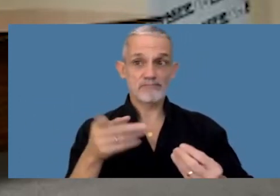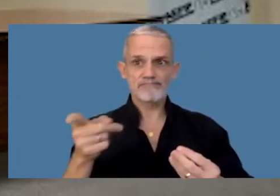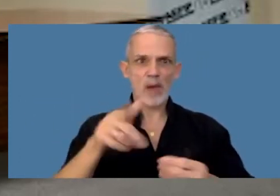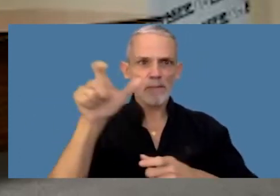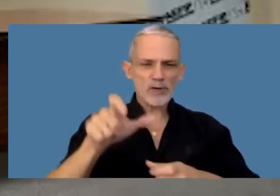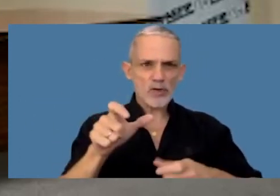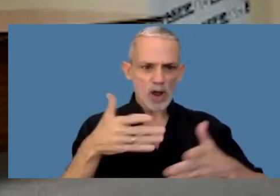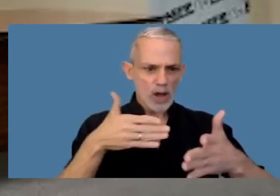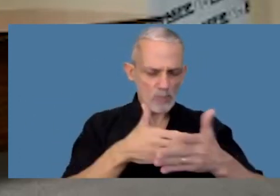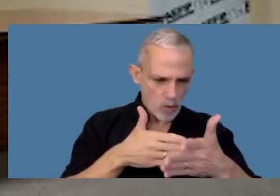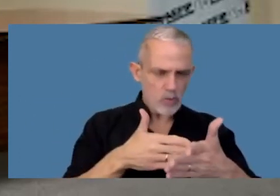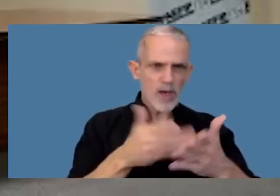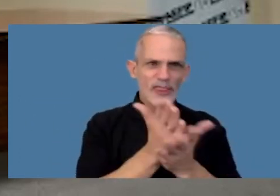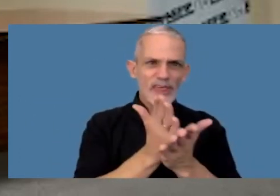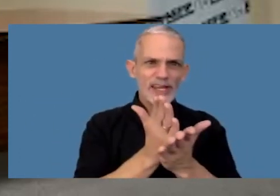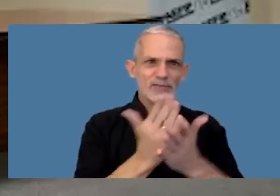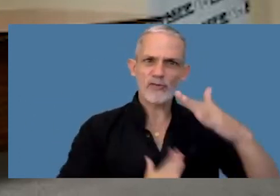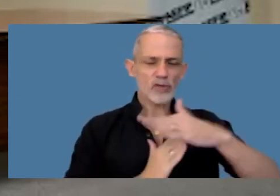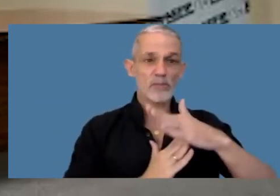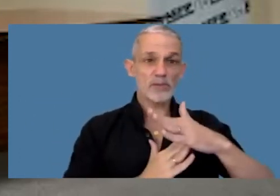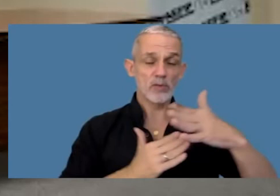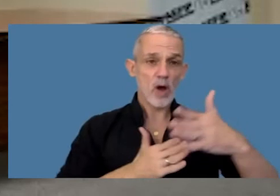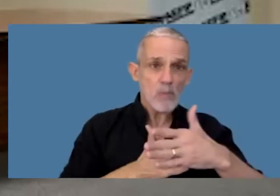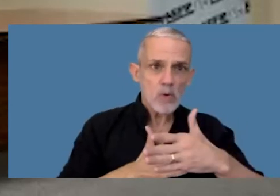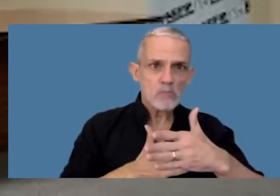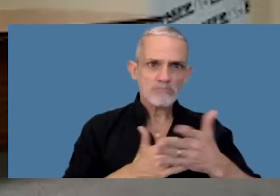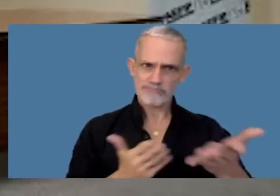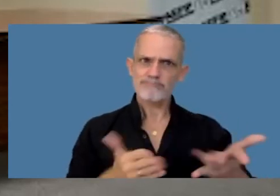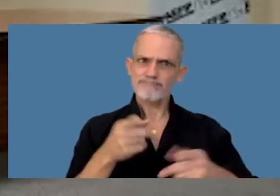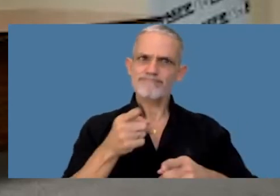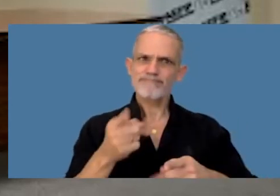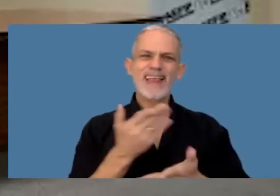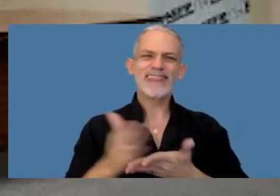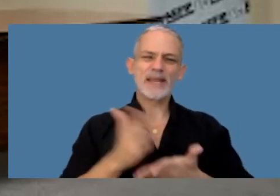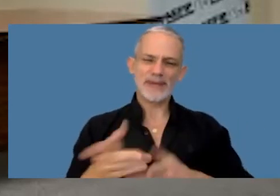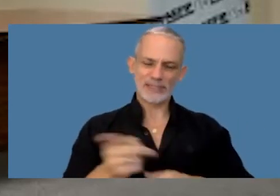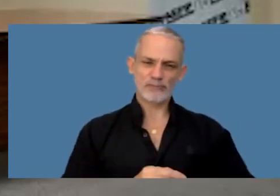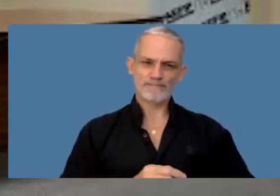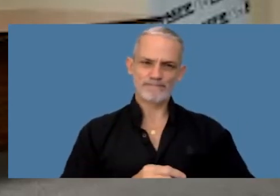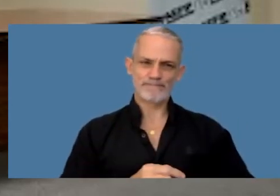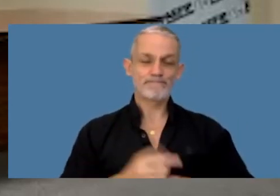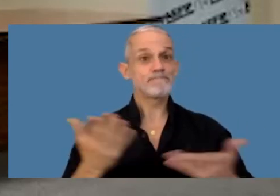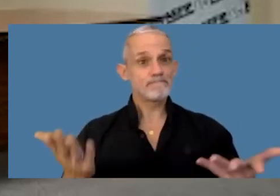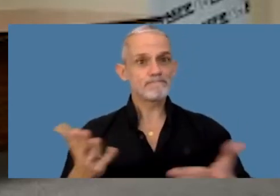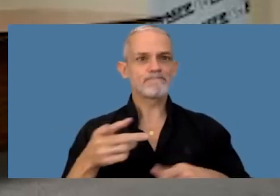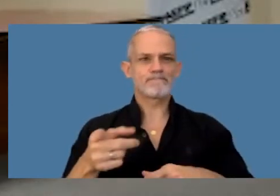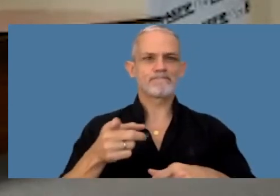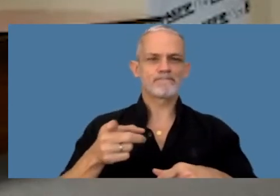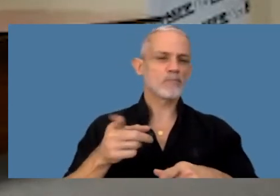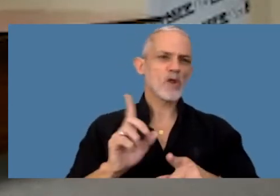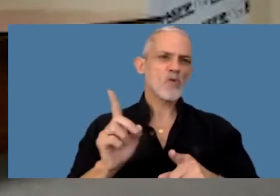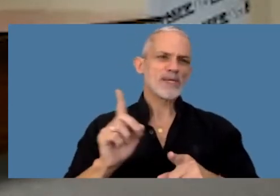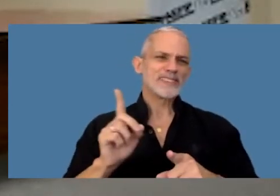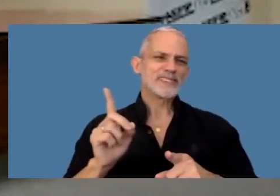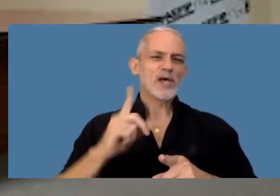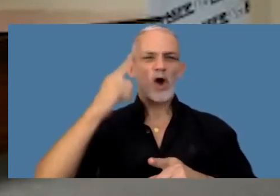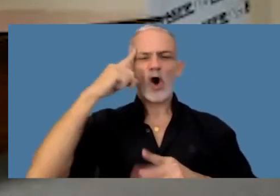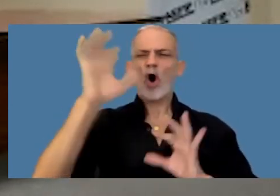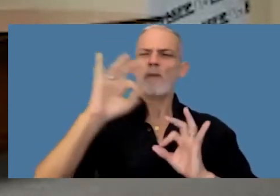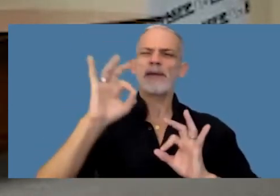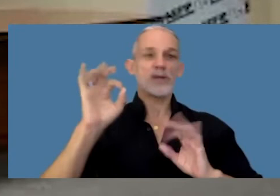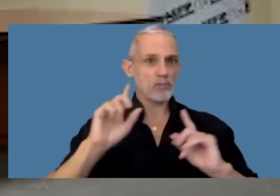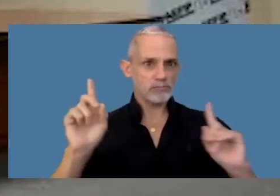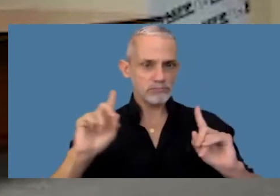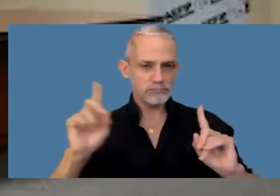impedido en el ejercicio normal de un derecho fundamental. Por lo tanto, no es tanto la opinión gremial, sino la